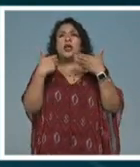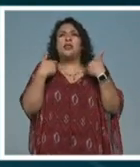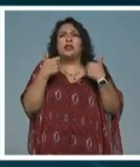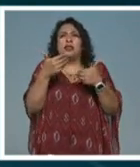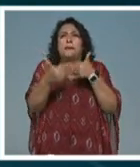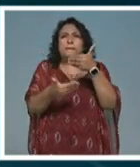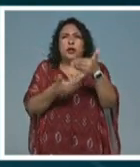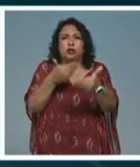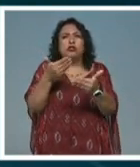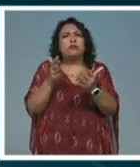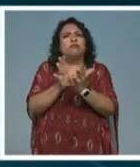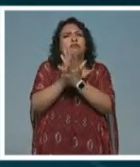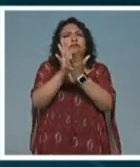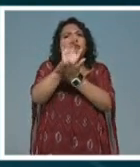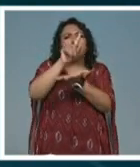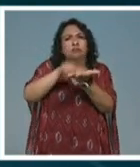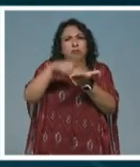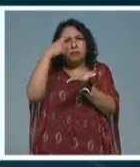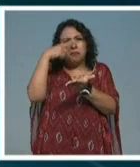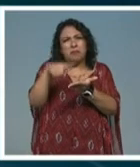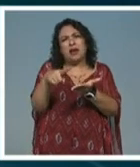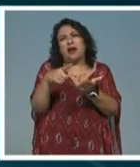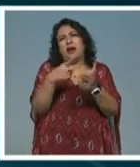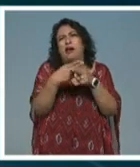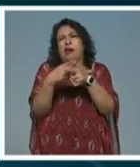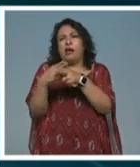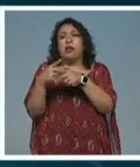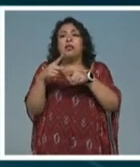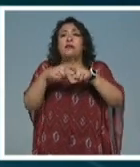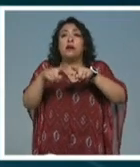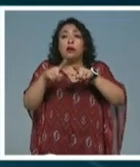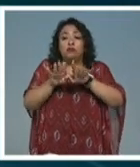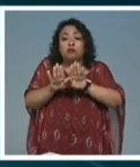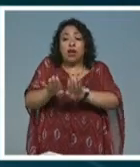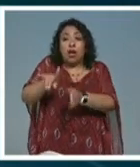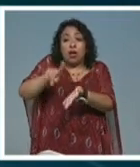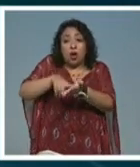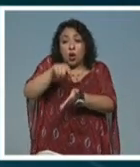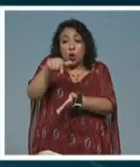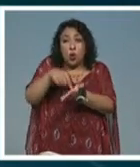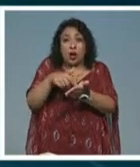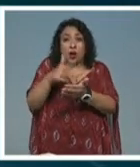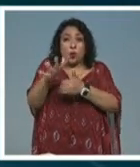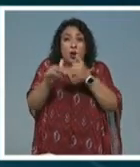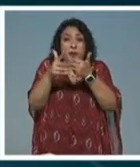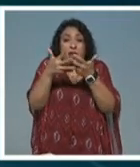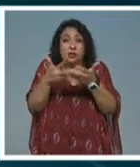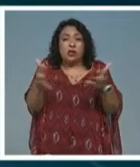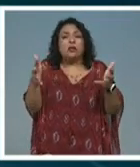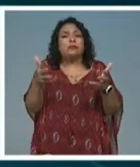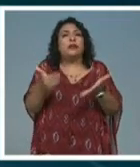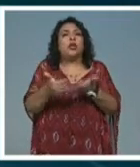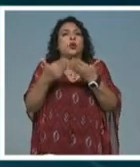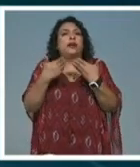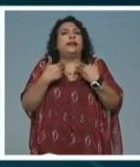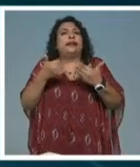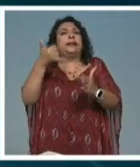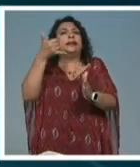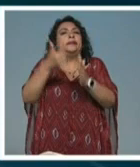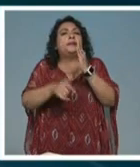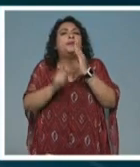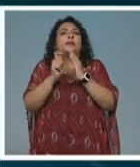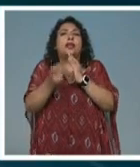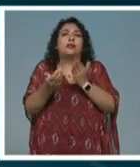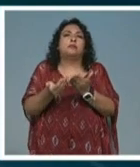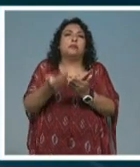los procesos involucrados para que los restos de megafauna quedaran depositados en el sitio y posibilitan una comprensión más profunda del